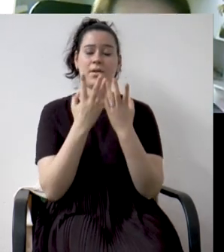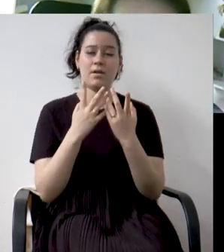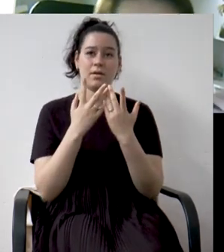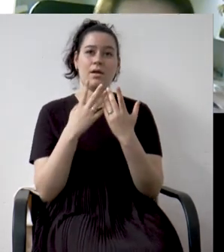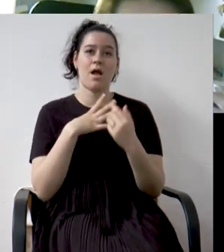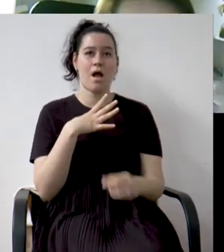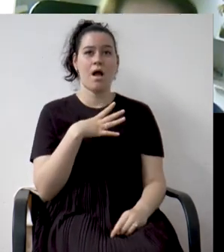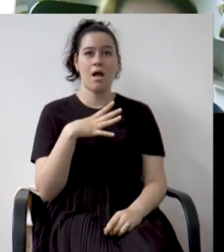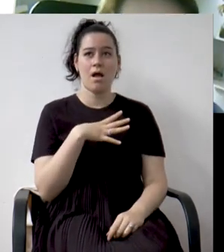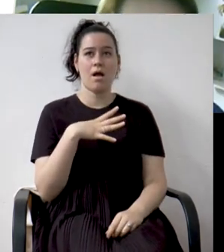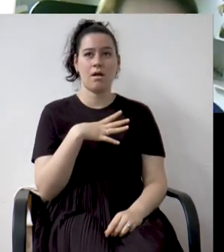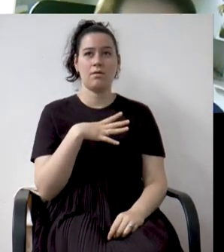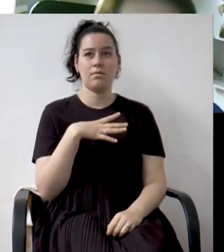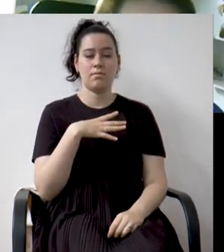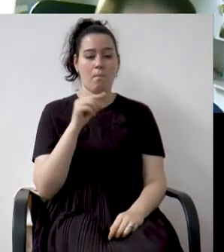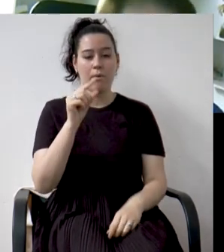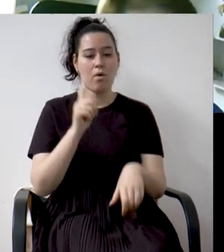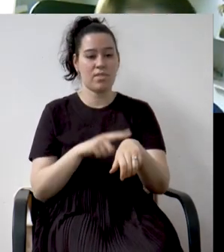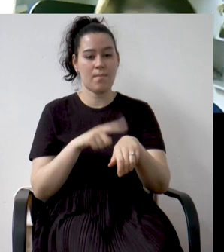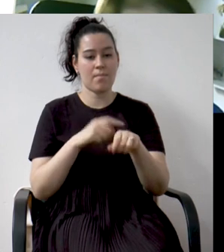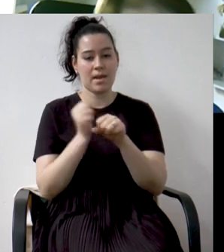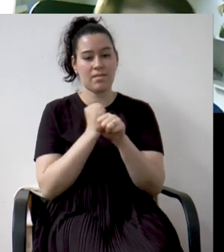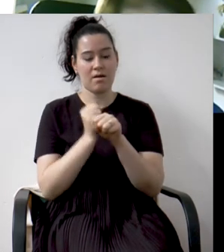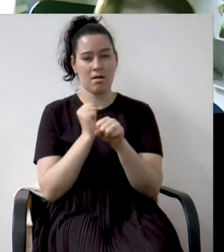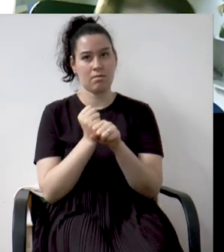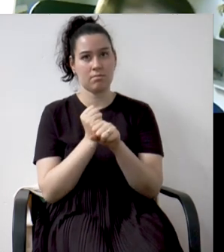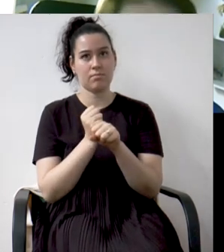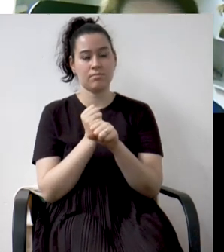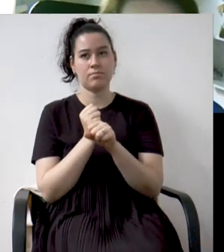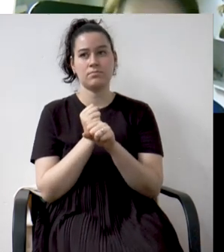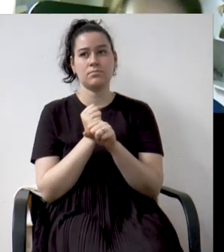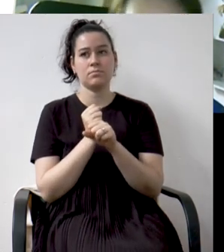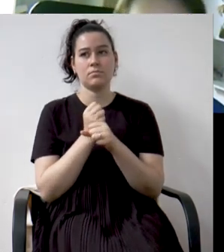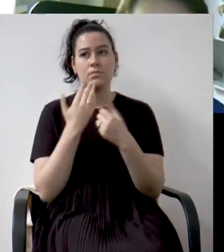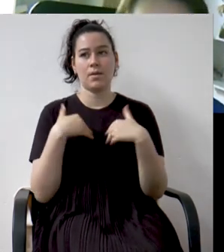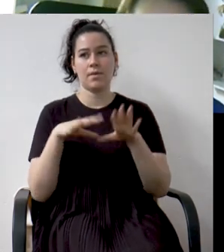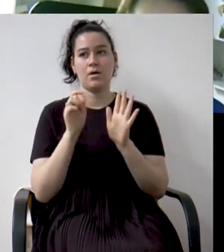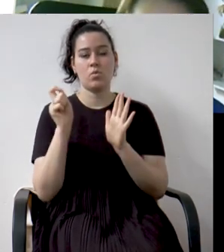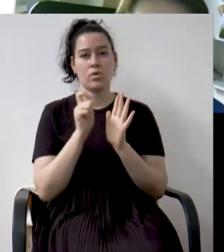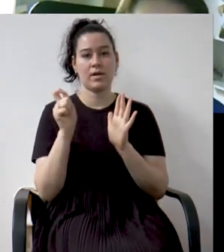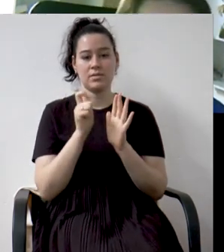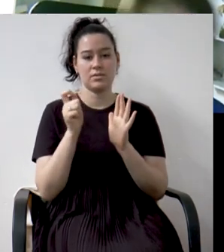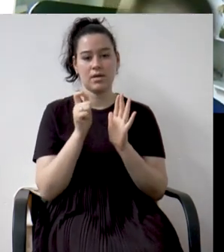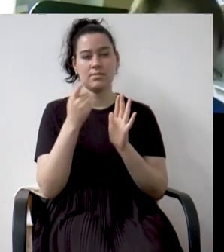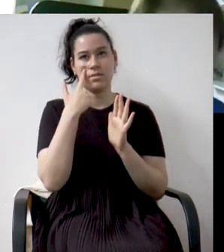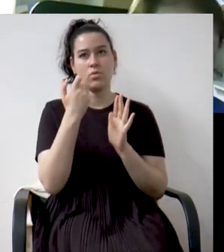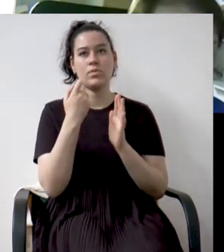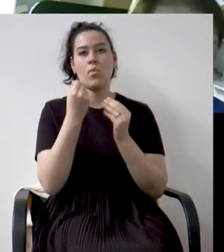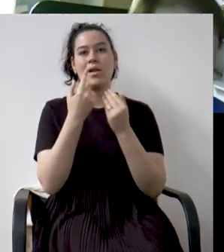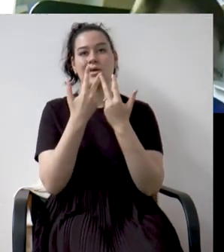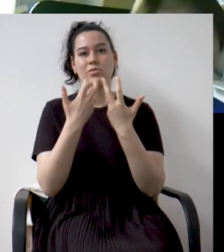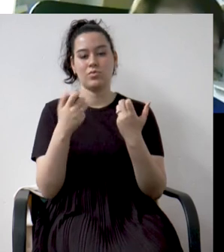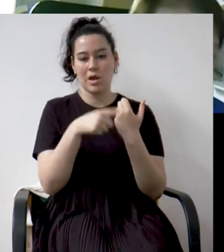que hay un poquito más de tiempo para dar ese paso, y quizás la urgencia sea identificar esas estructuras